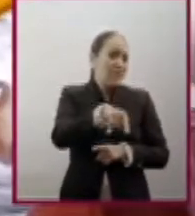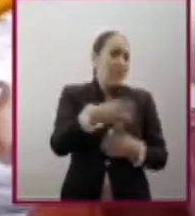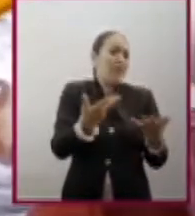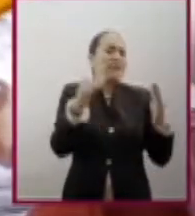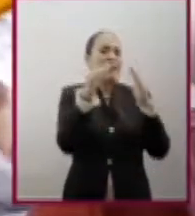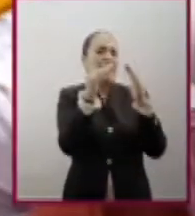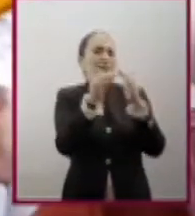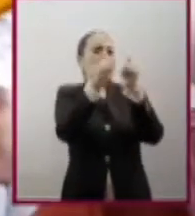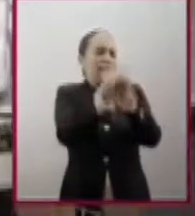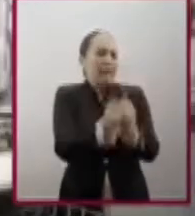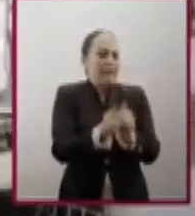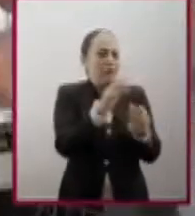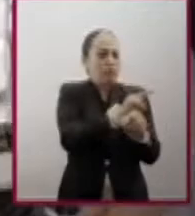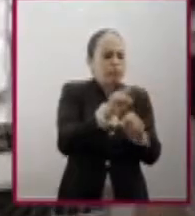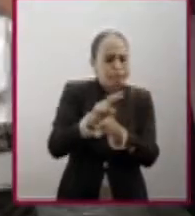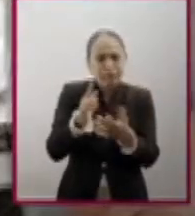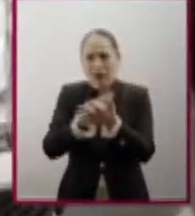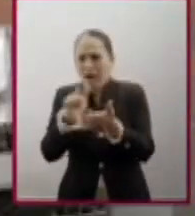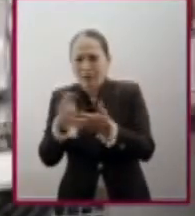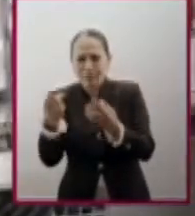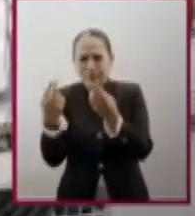casa.